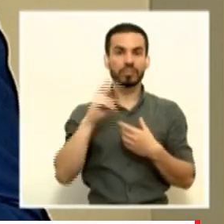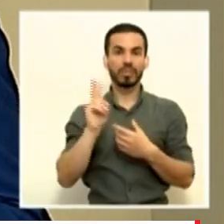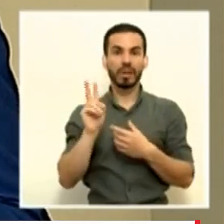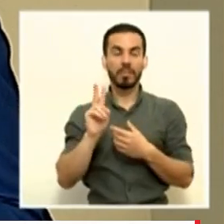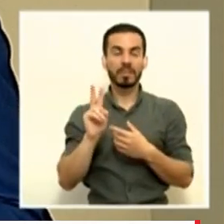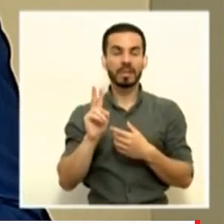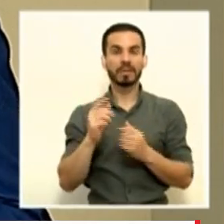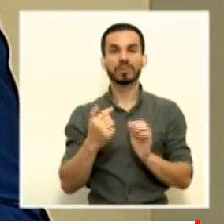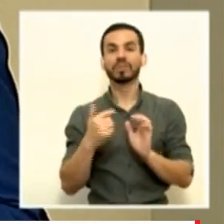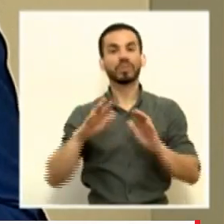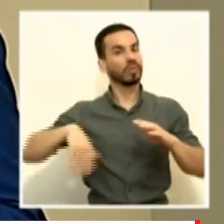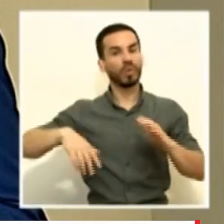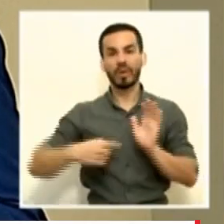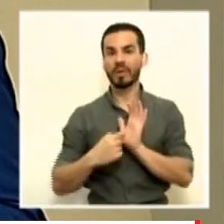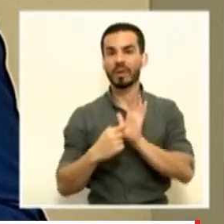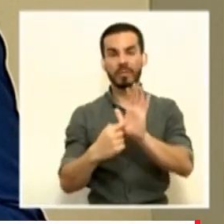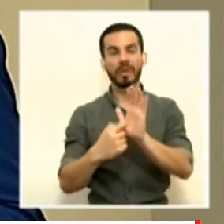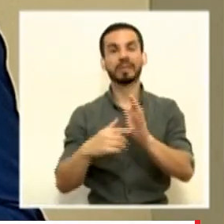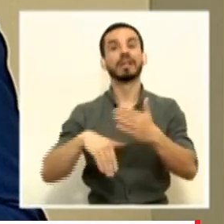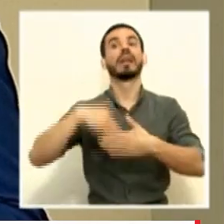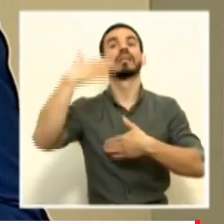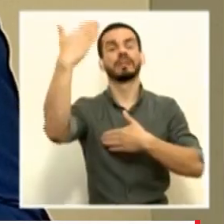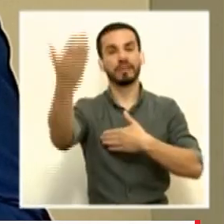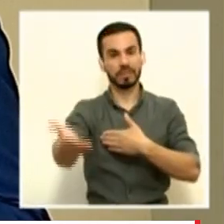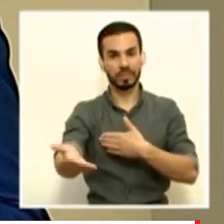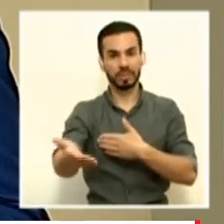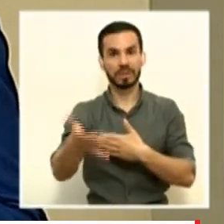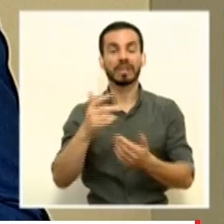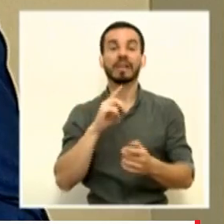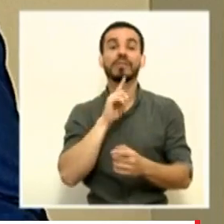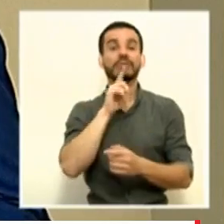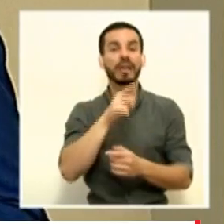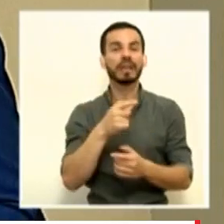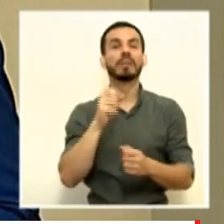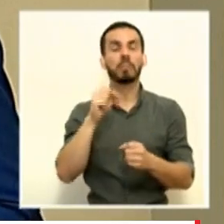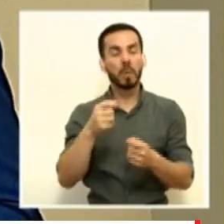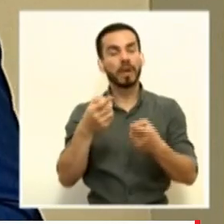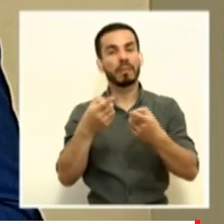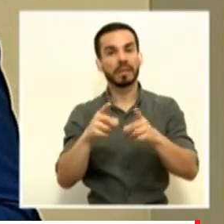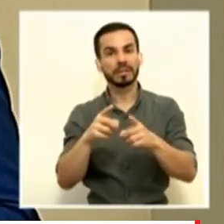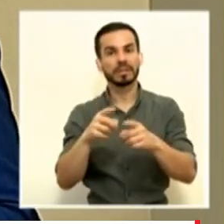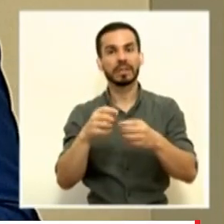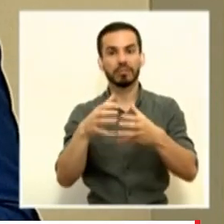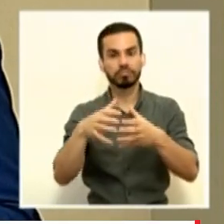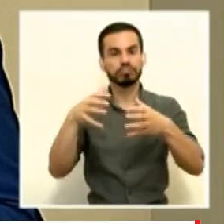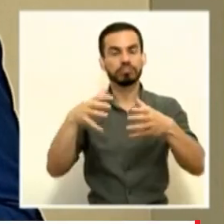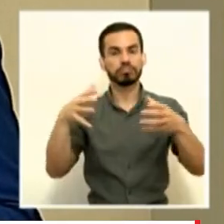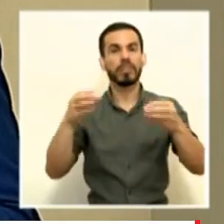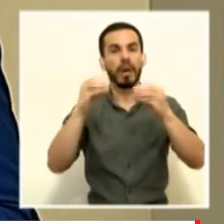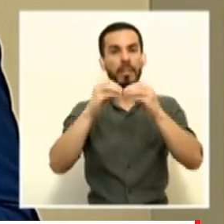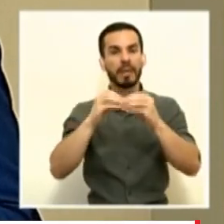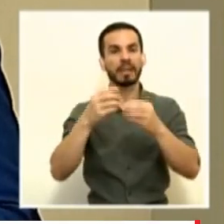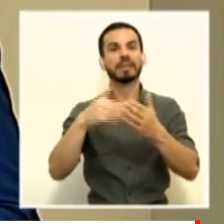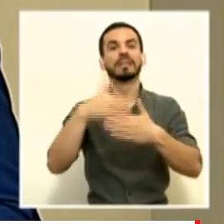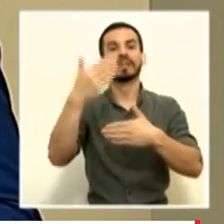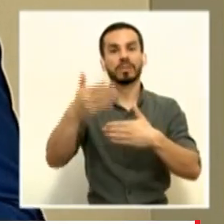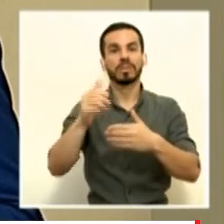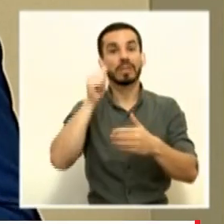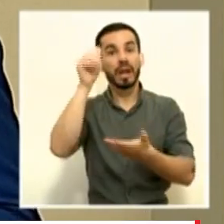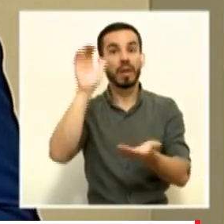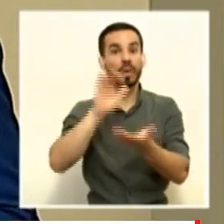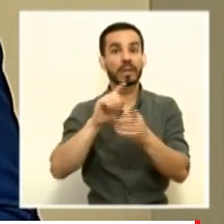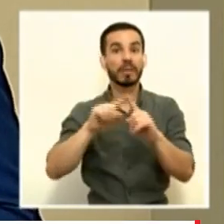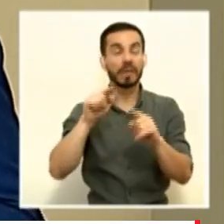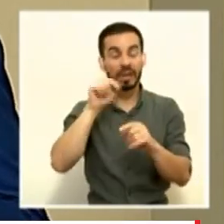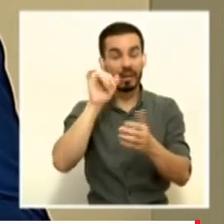el virus y que pueden manifestarlo en días posteriores. Entonces, en realidad sí puede ocurrir, claro, que un surgimiento de casos posterior en Alajuelita. Sin